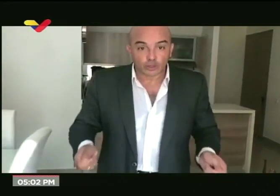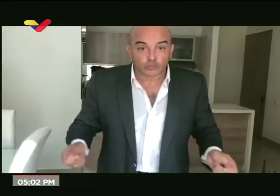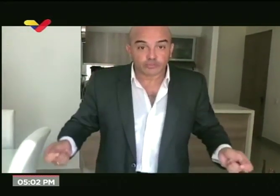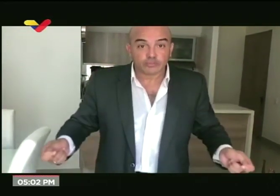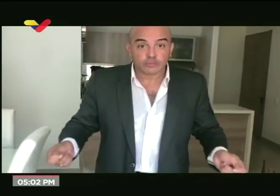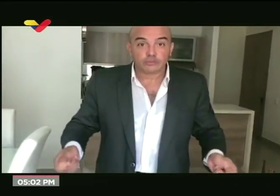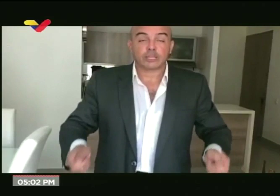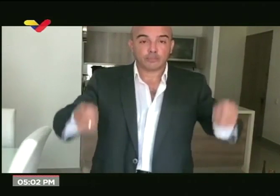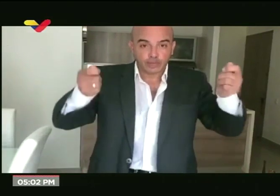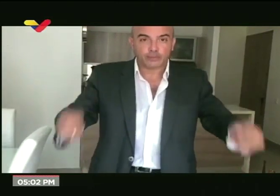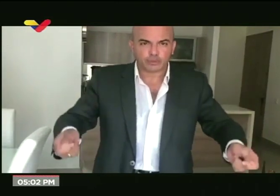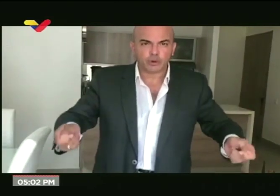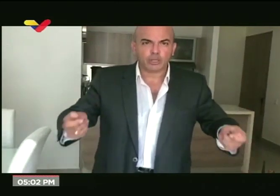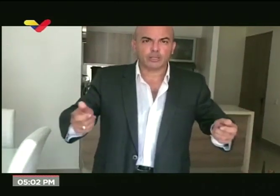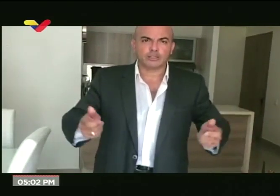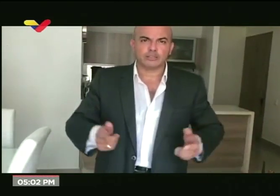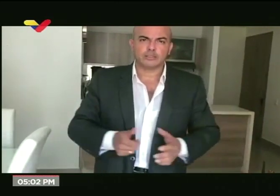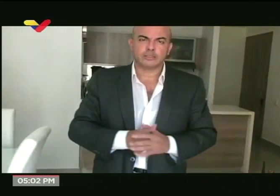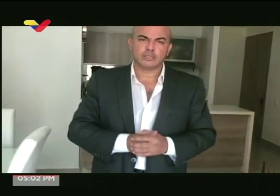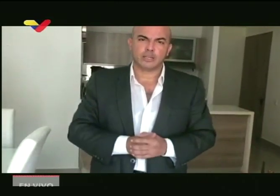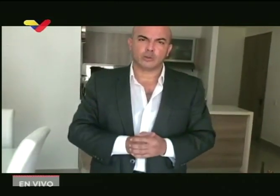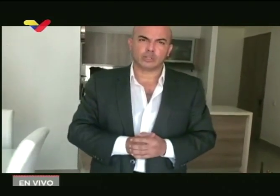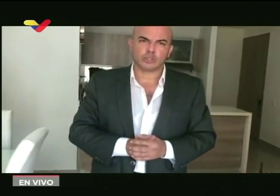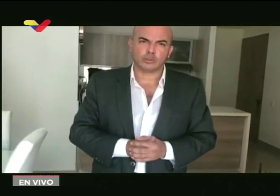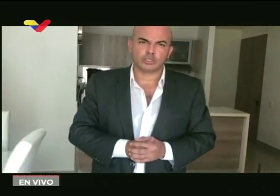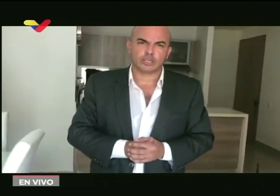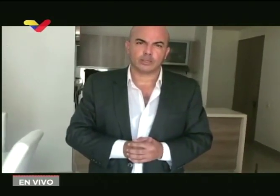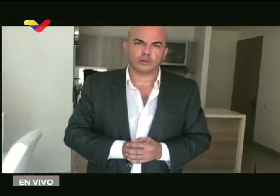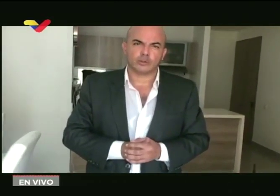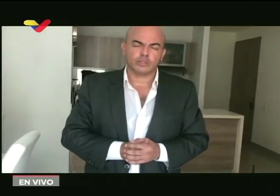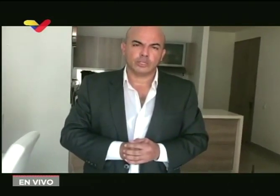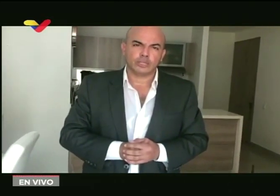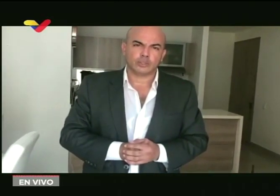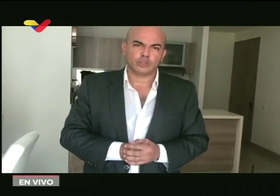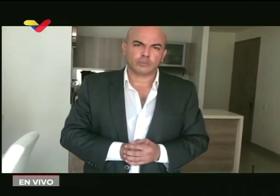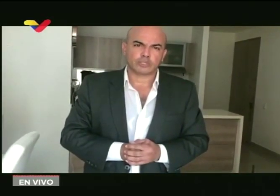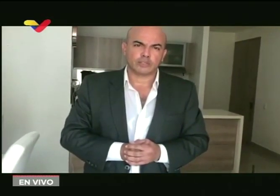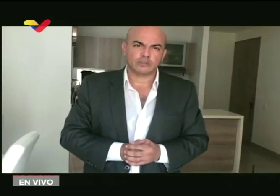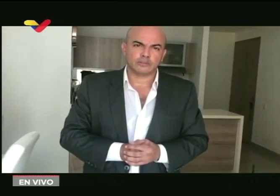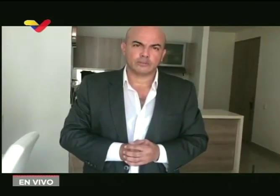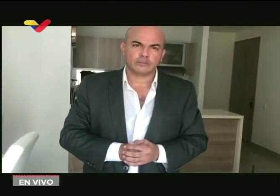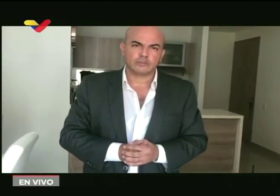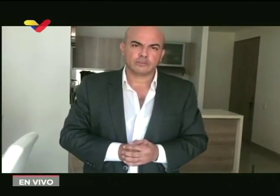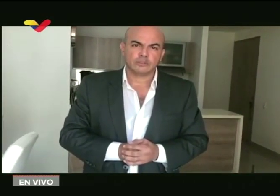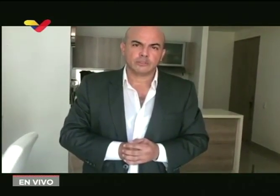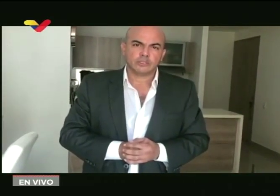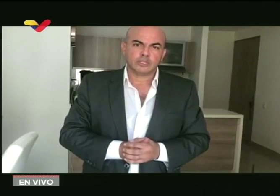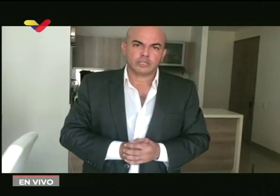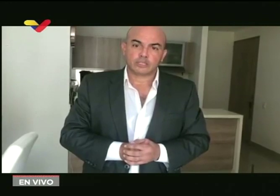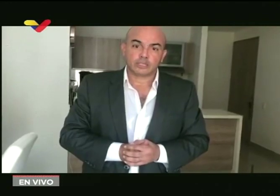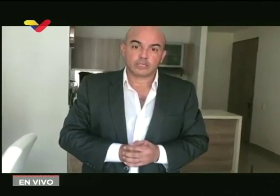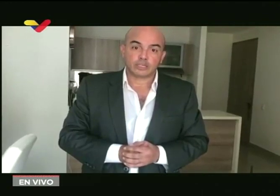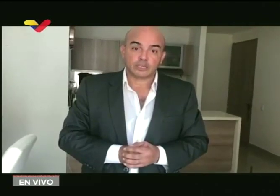El señor Guaidó también firmó el contrato ese que yo estoy expresando.